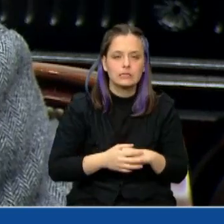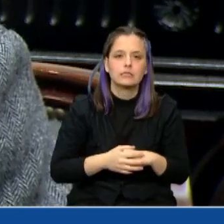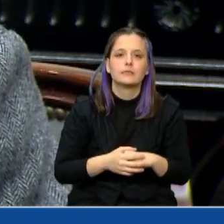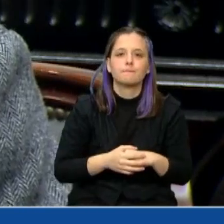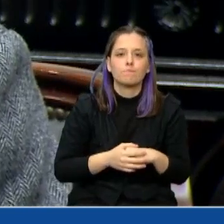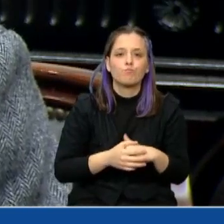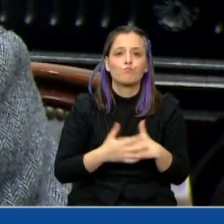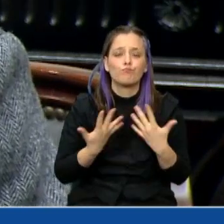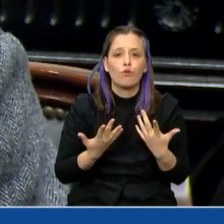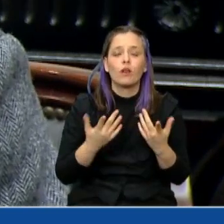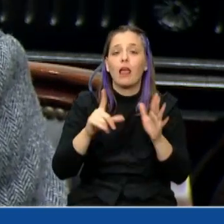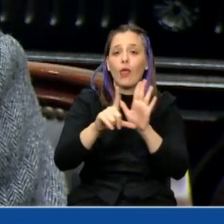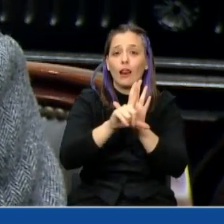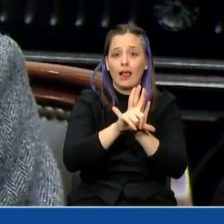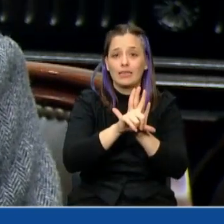Porque la ley